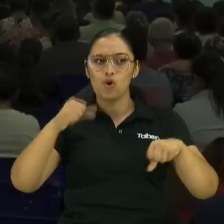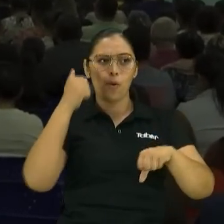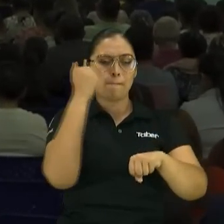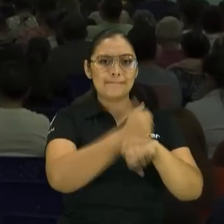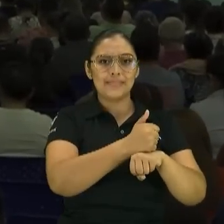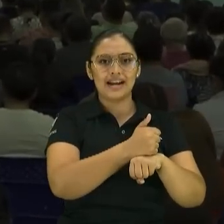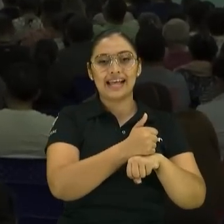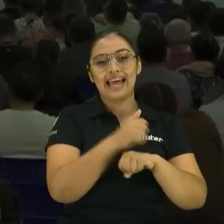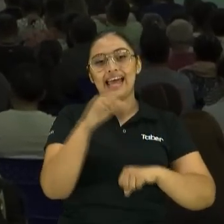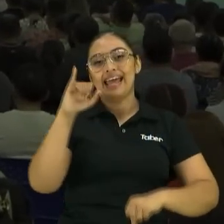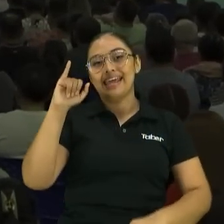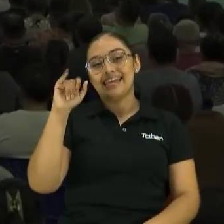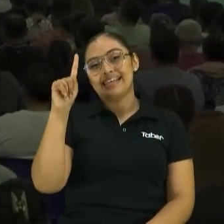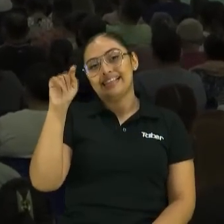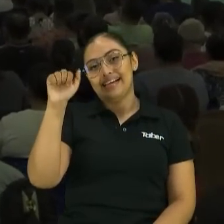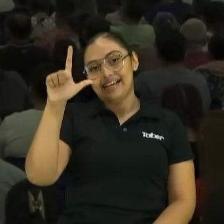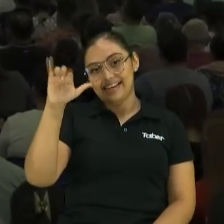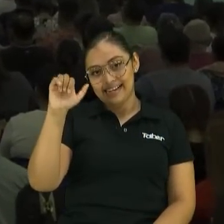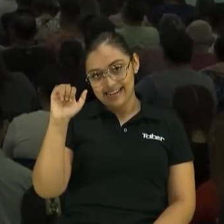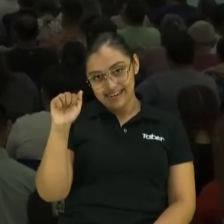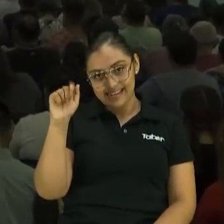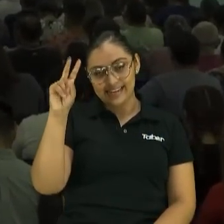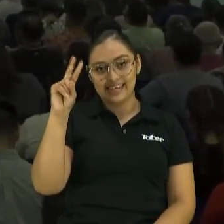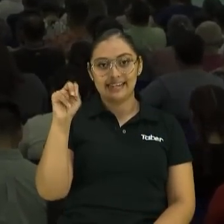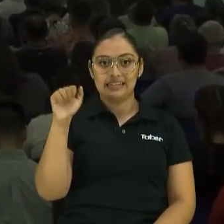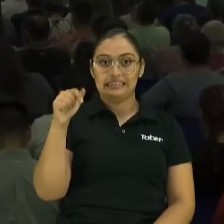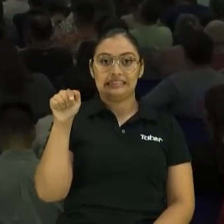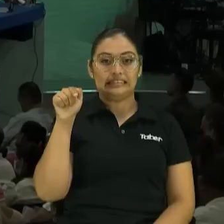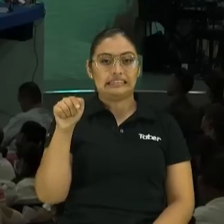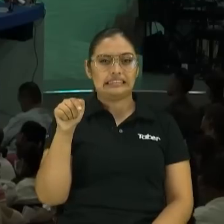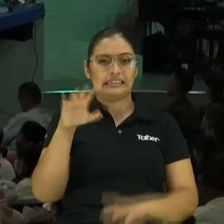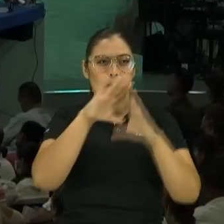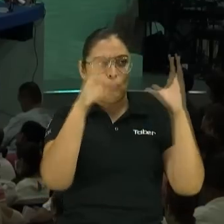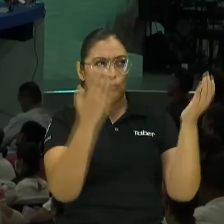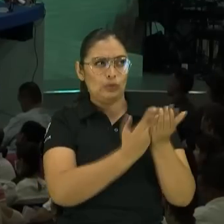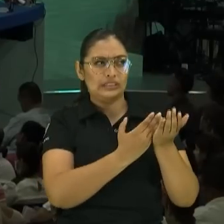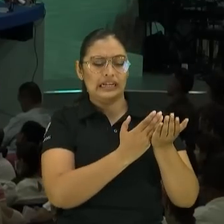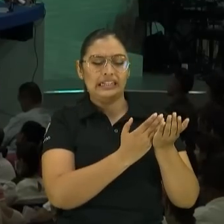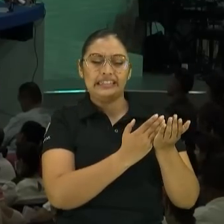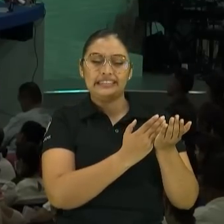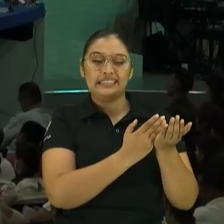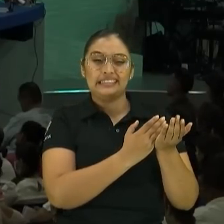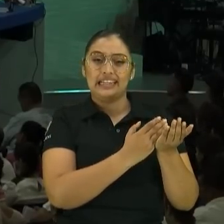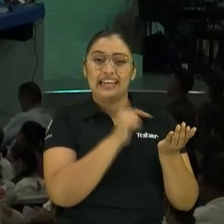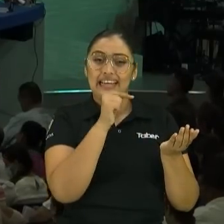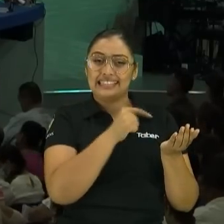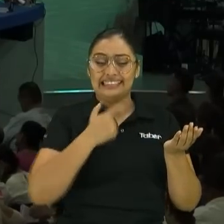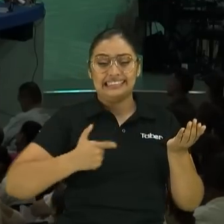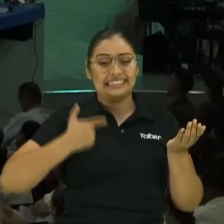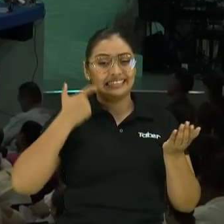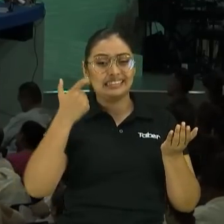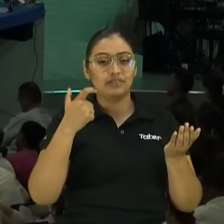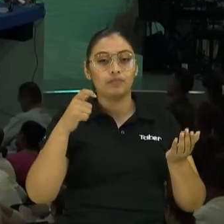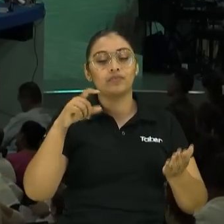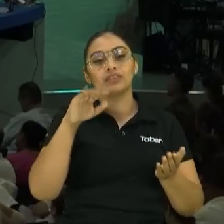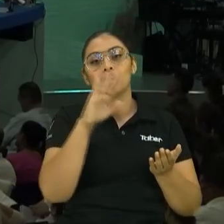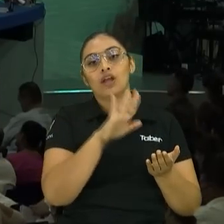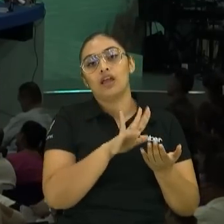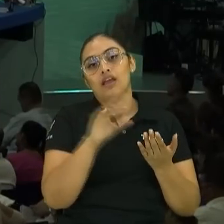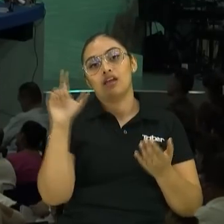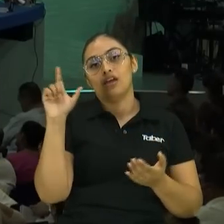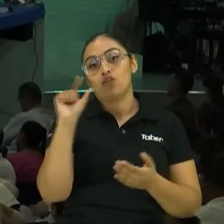criticada por muchos muy amada por otros muy cara a nivel mundial y se llama Ducati y la filosofía de Ducati